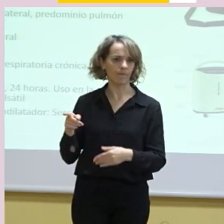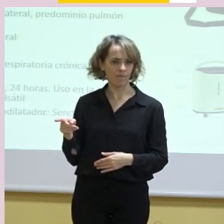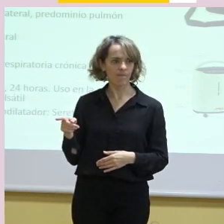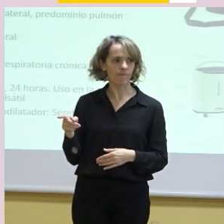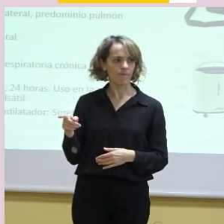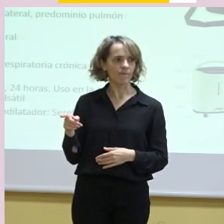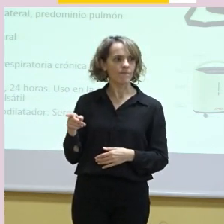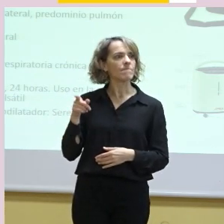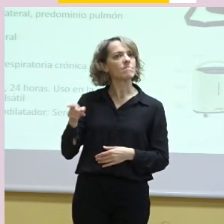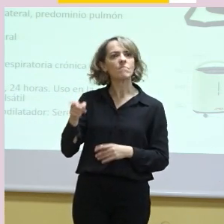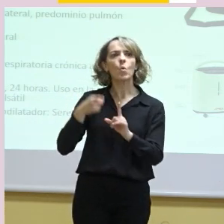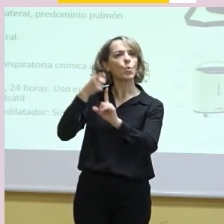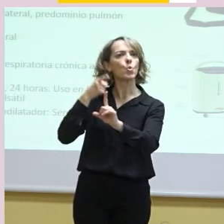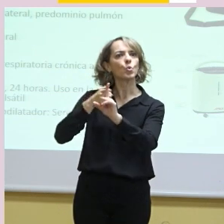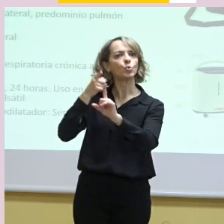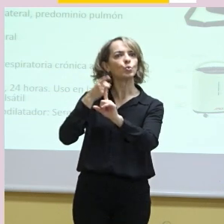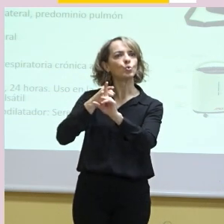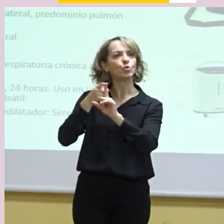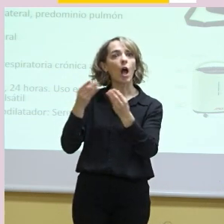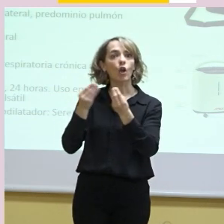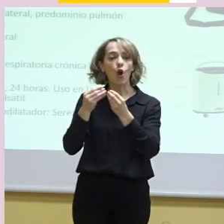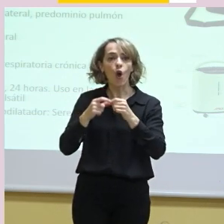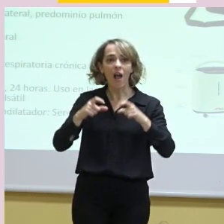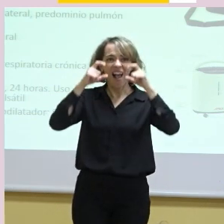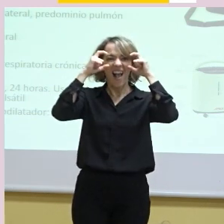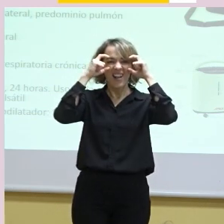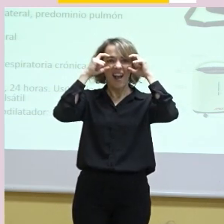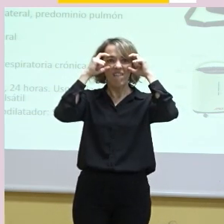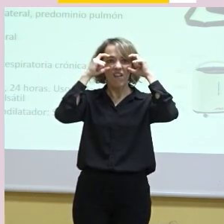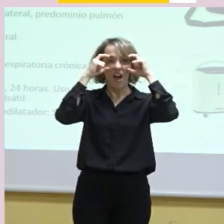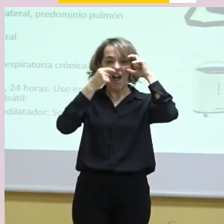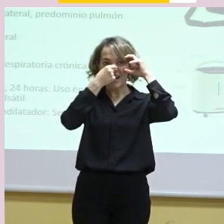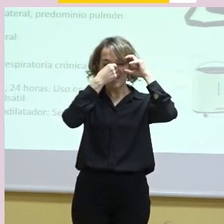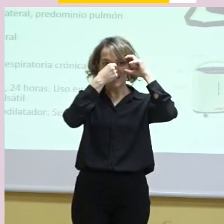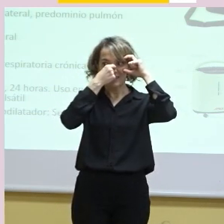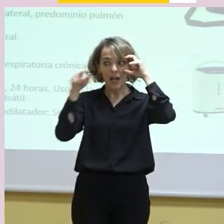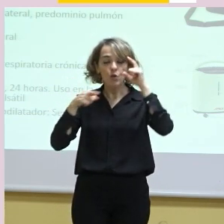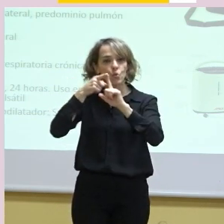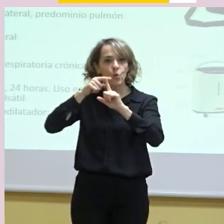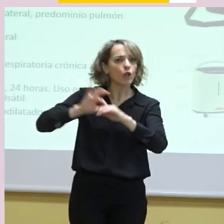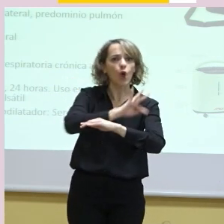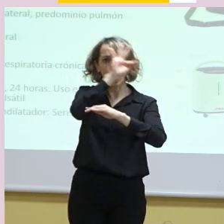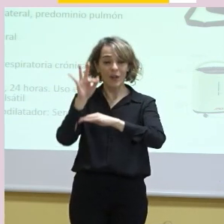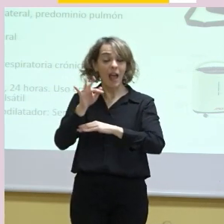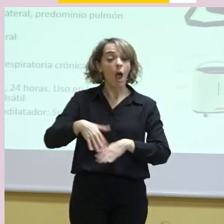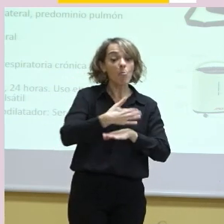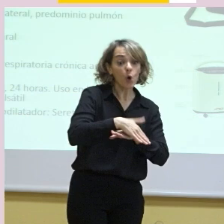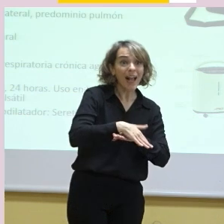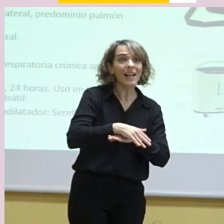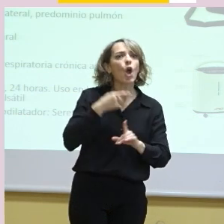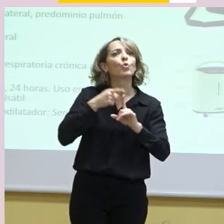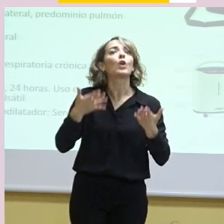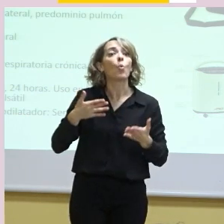tiene que estar usándolo con sus gafitas nasales durante todo el día. Y en la calle utilizan el compresor portátil, que es con el